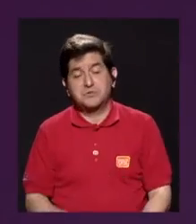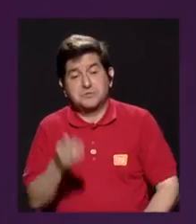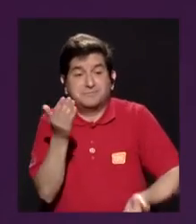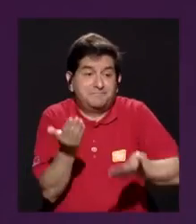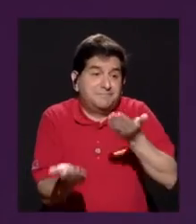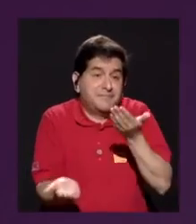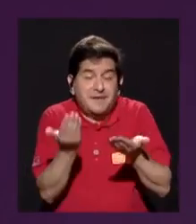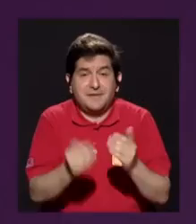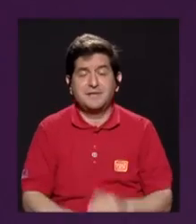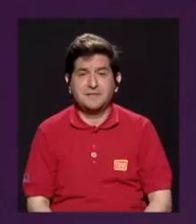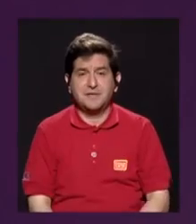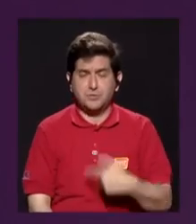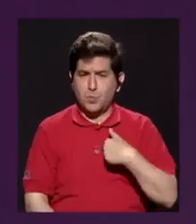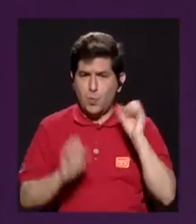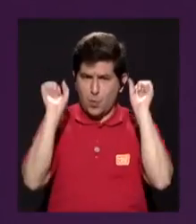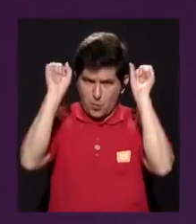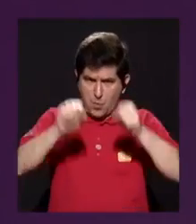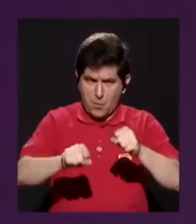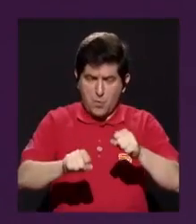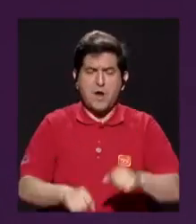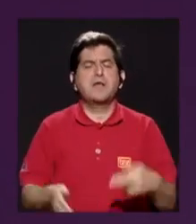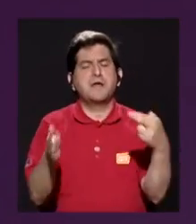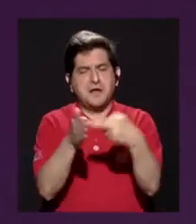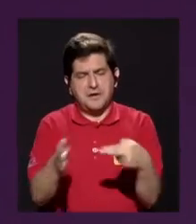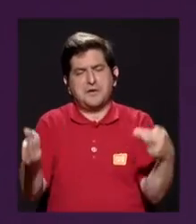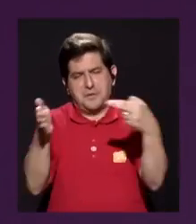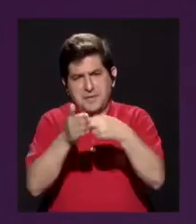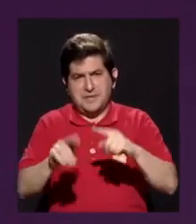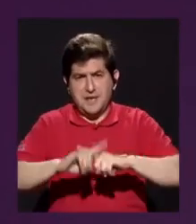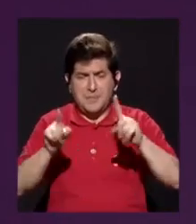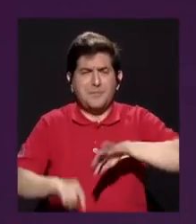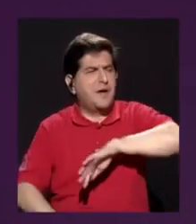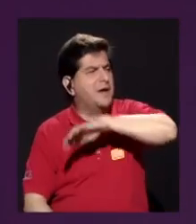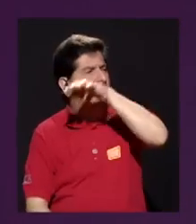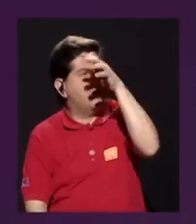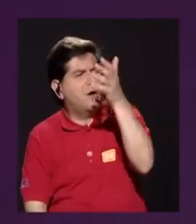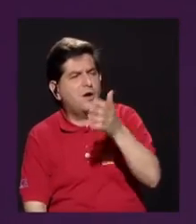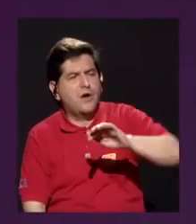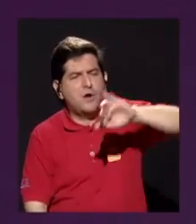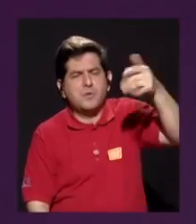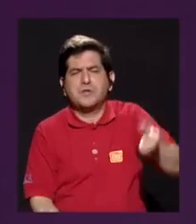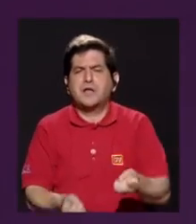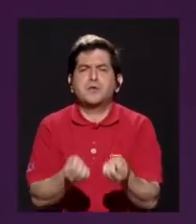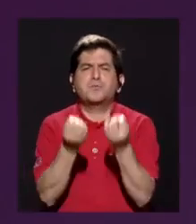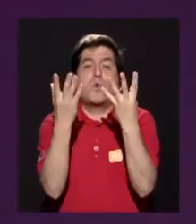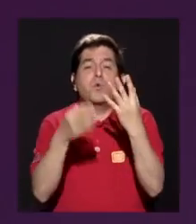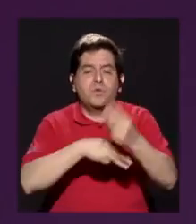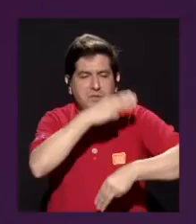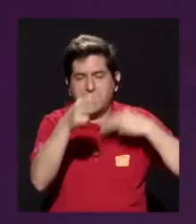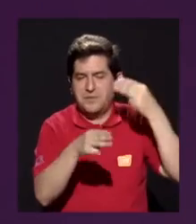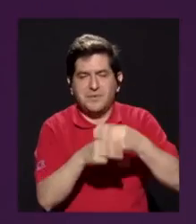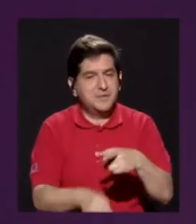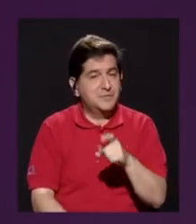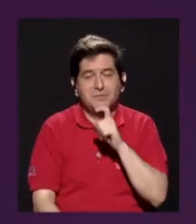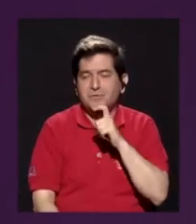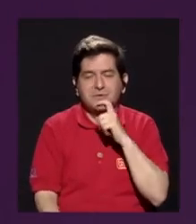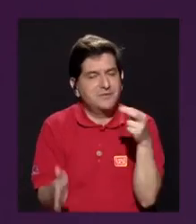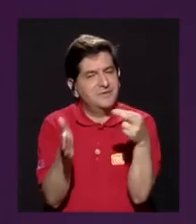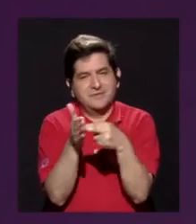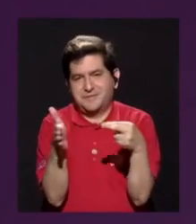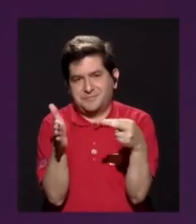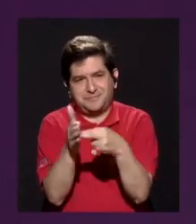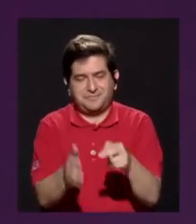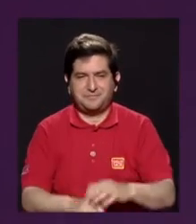potencialmente podrías decir repetir, ¿verdad? Pero las montañas son tantas en el mundo que difícilmente,